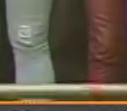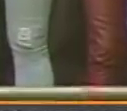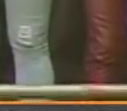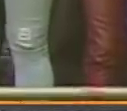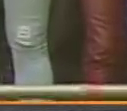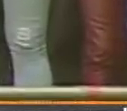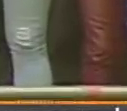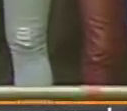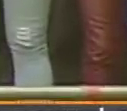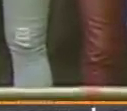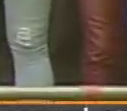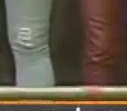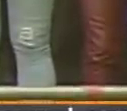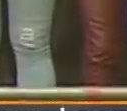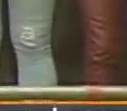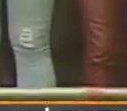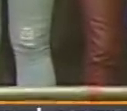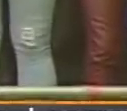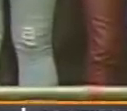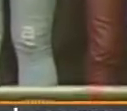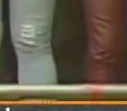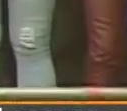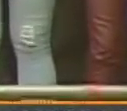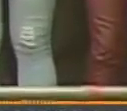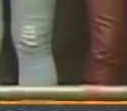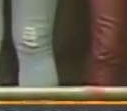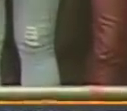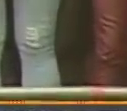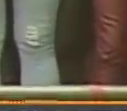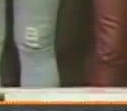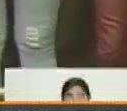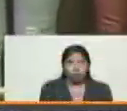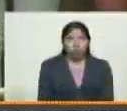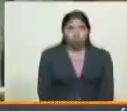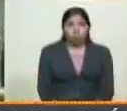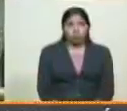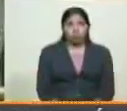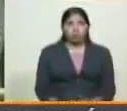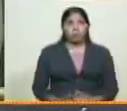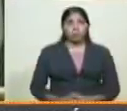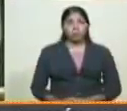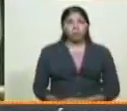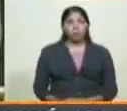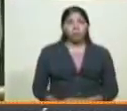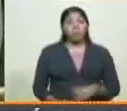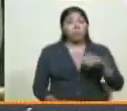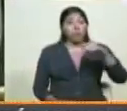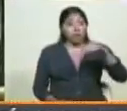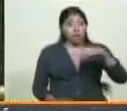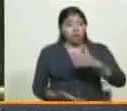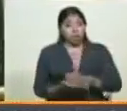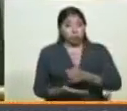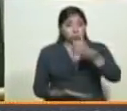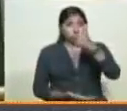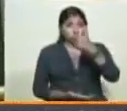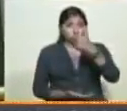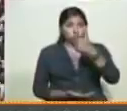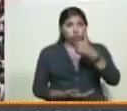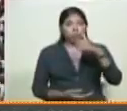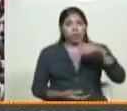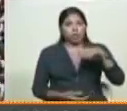en Mataciete, aquí en la Asunción, aquí